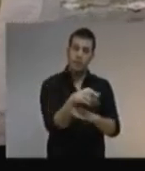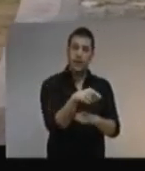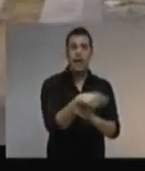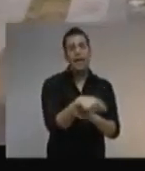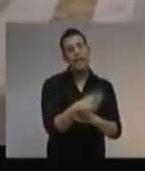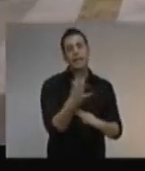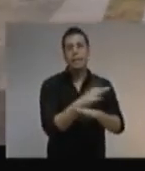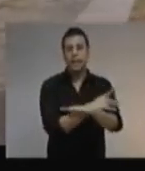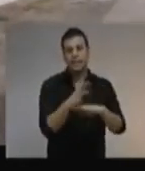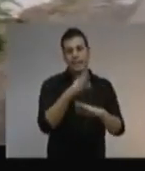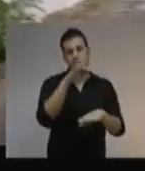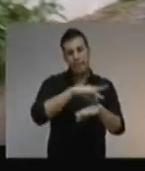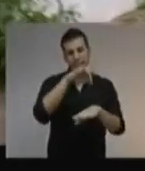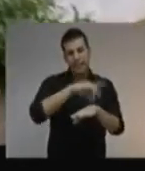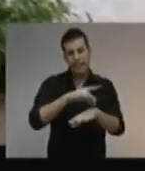población.